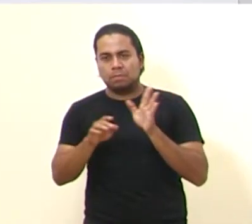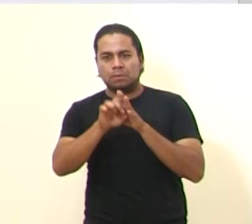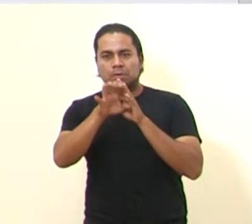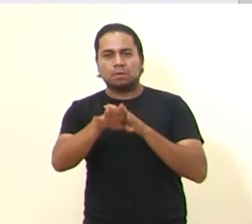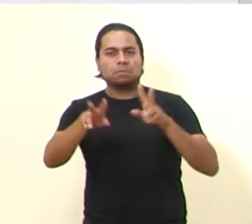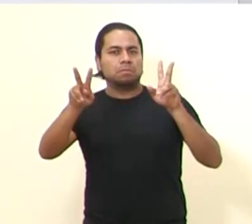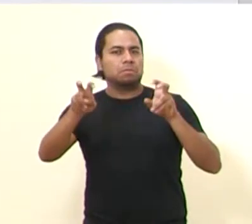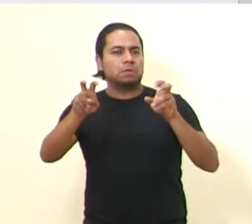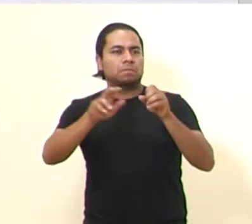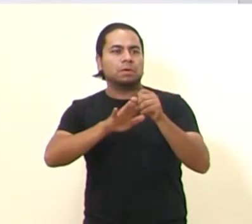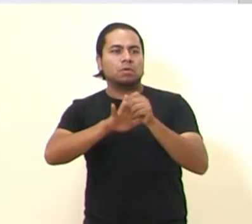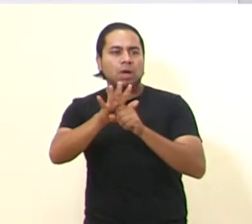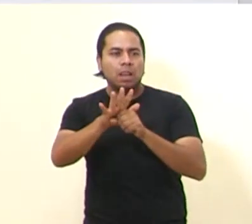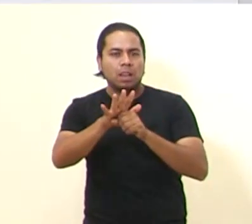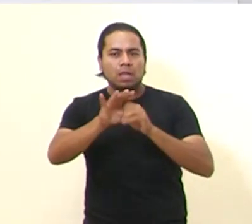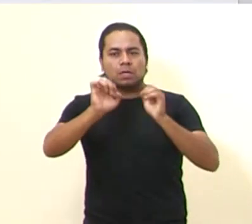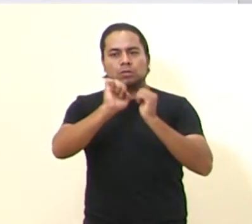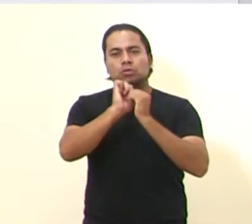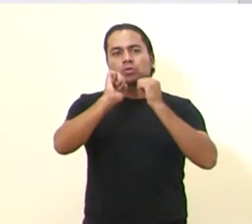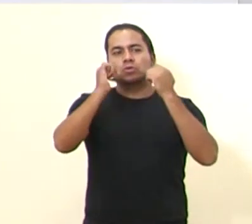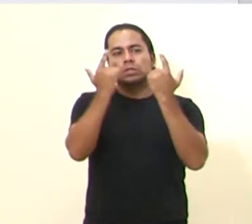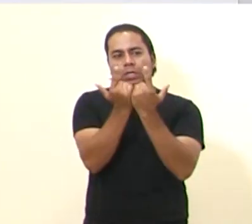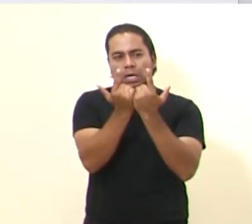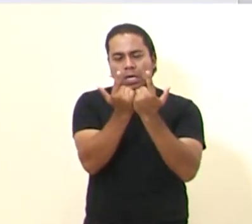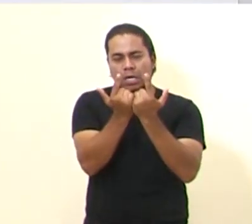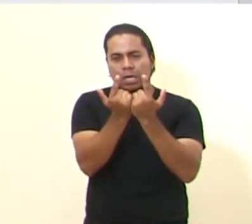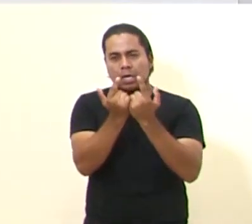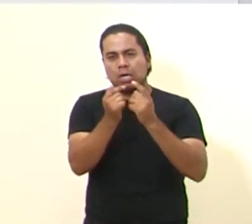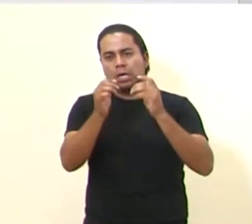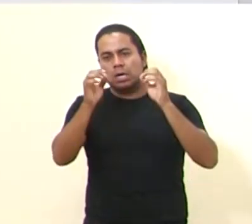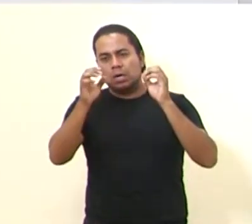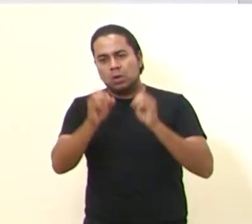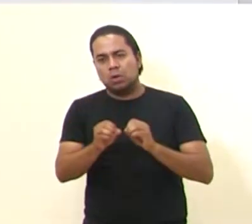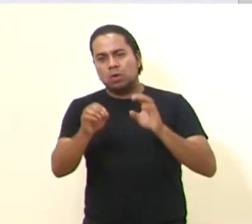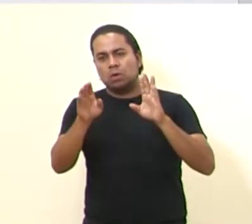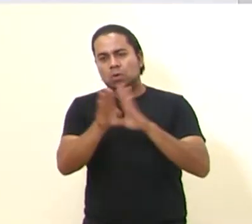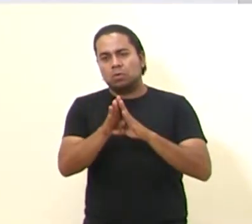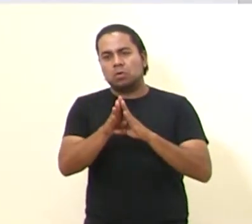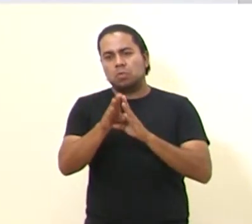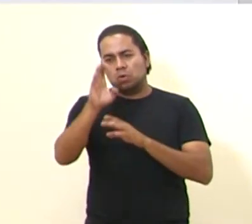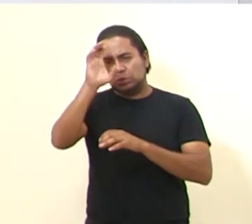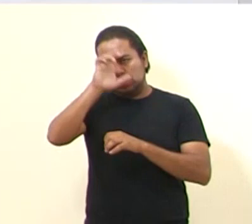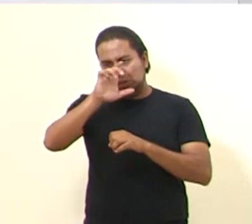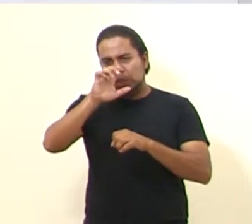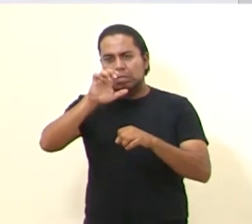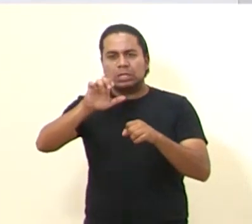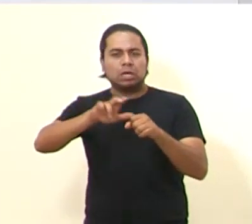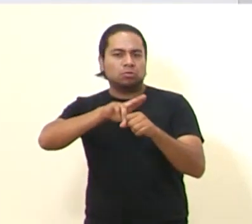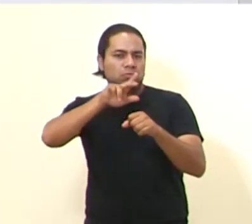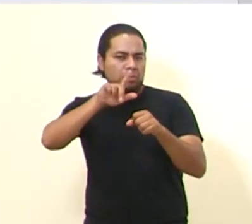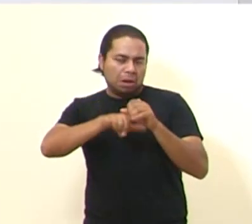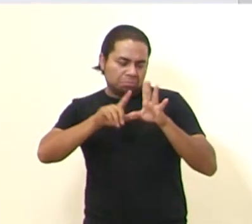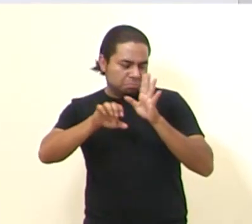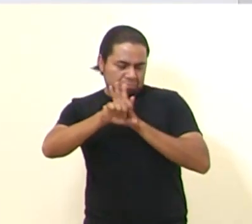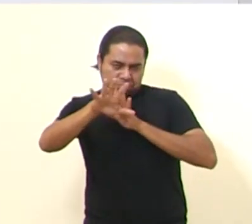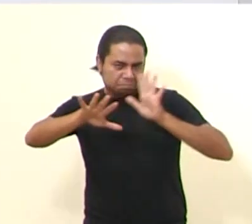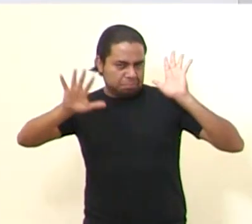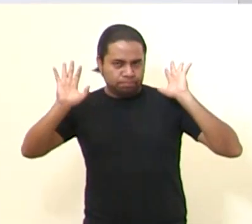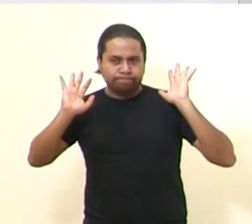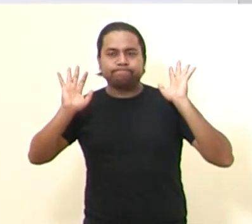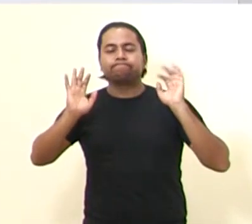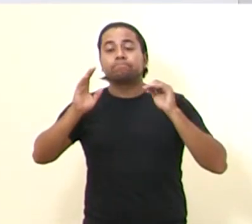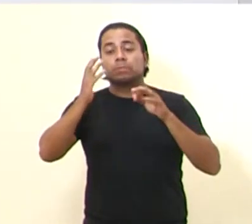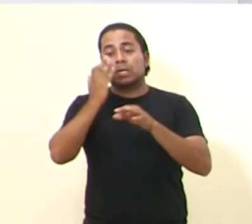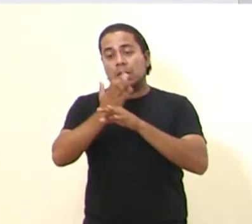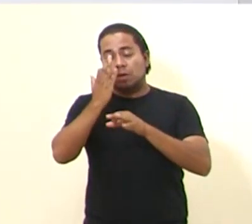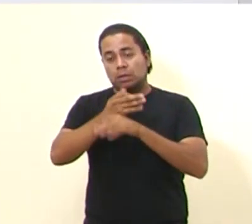un tema social o un tema de ciencias naturales, por ejemplo. En este caso, vamos a